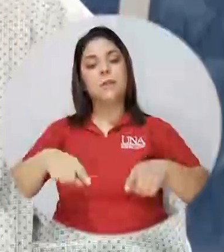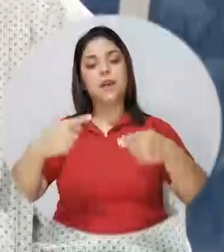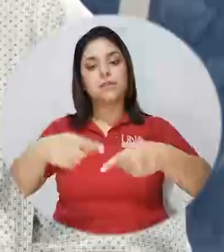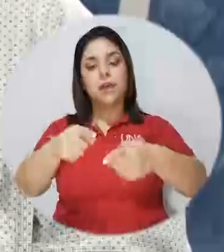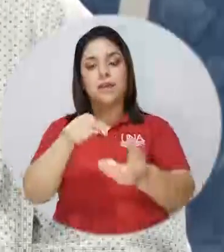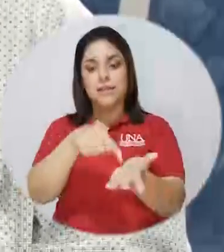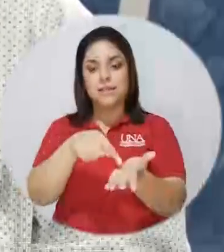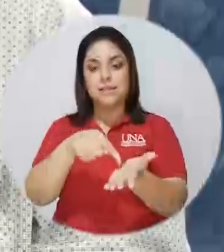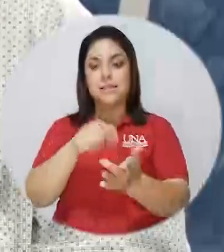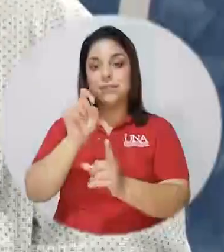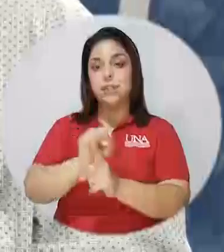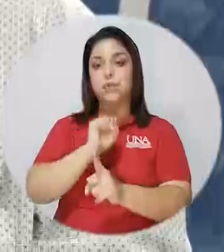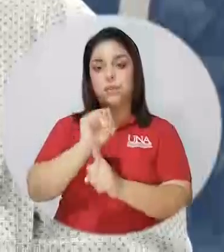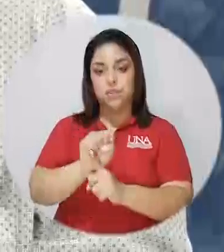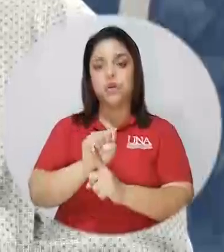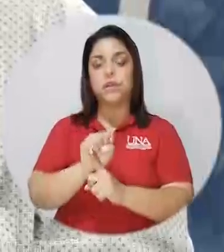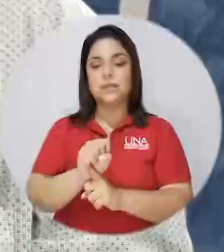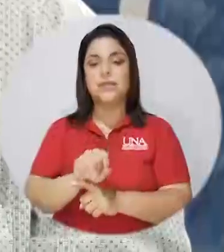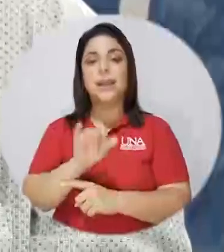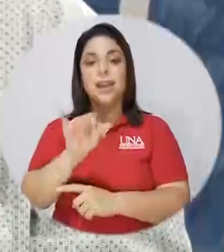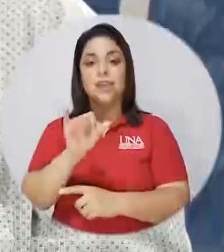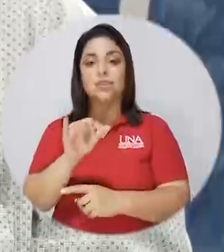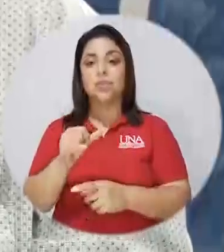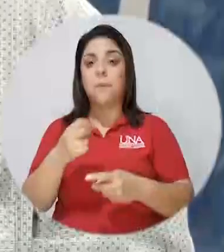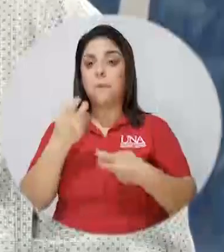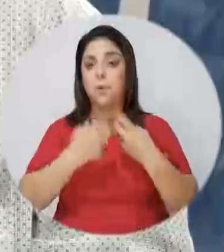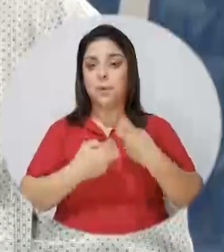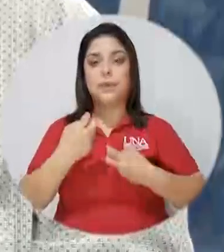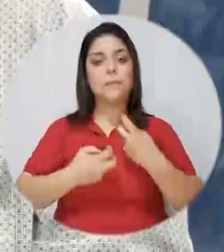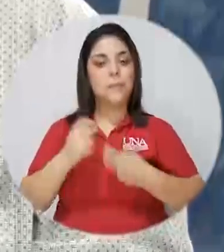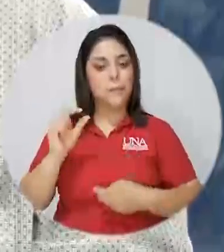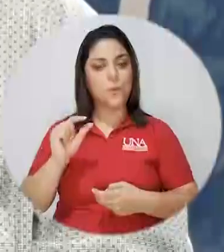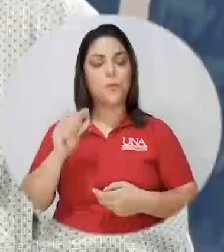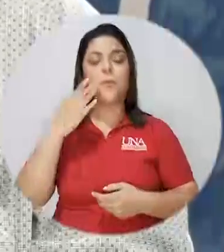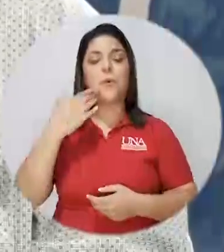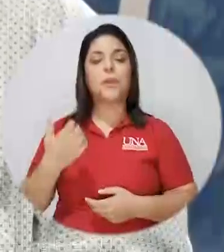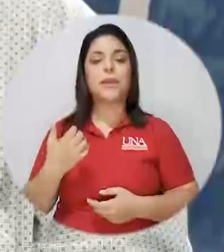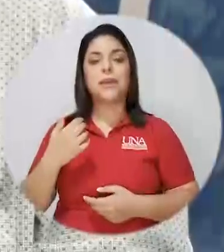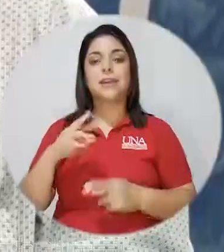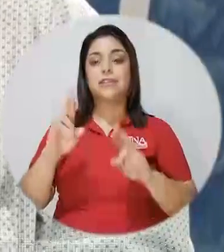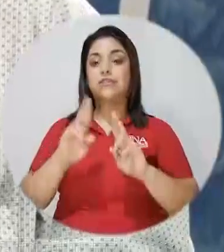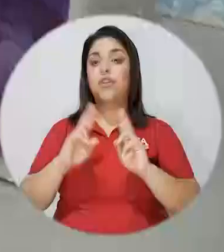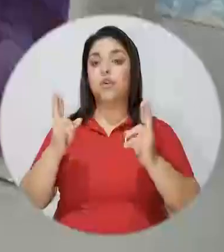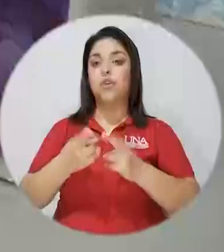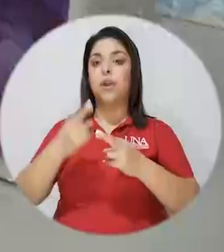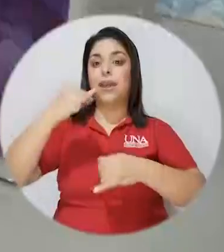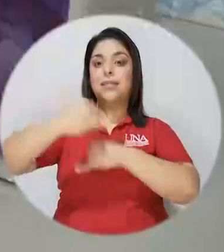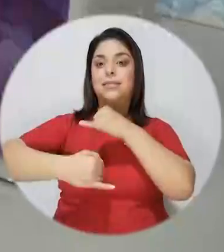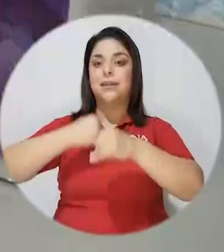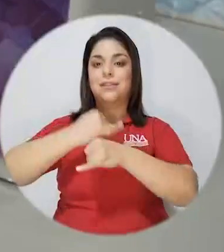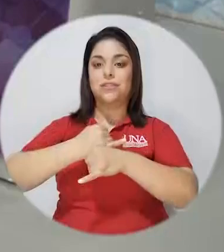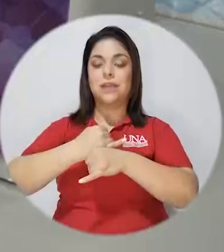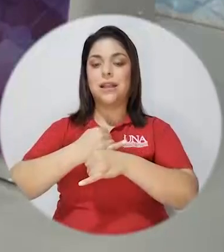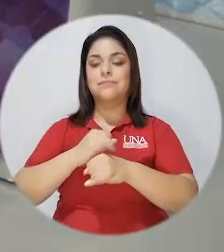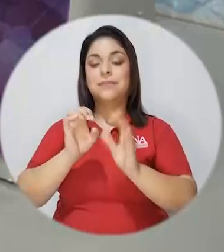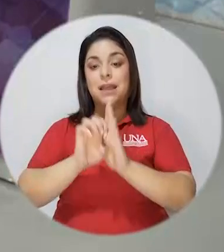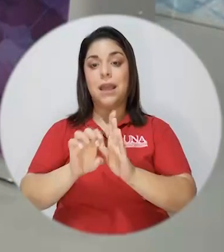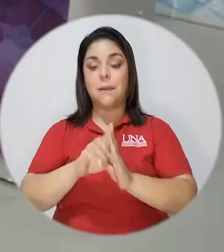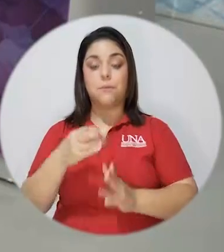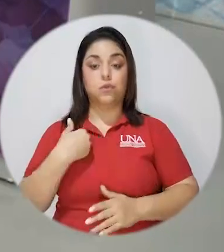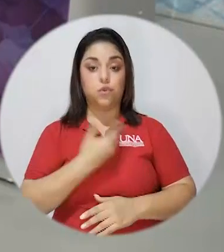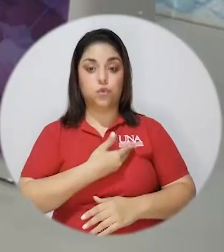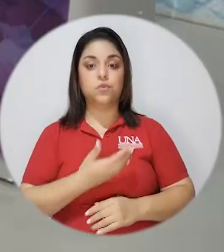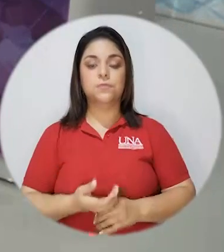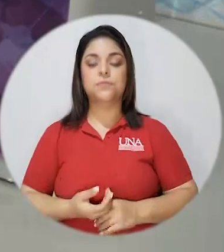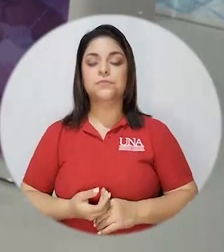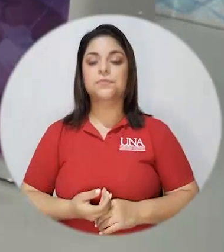que pasen esas situaciones que a veces genera mucho problema, porque son a veces reuniones a nivel internacional en los